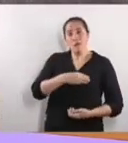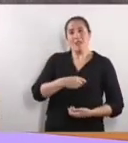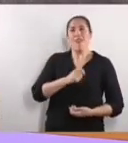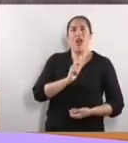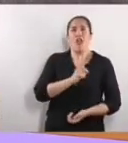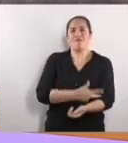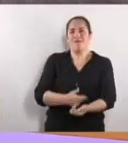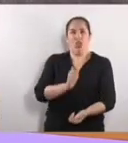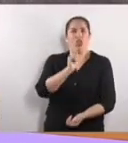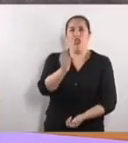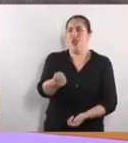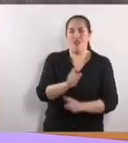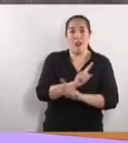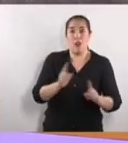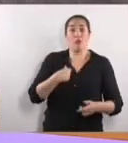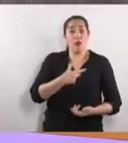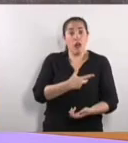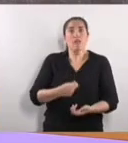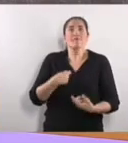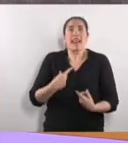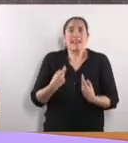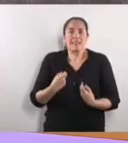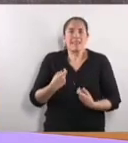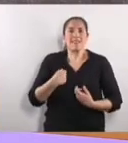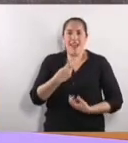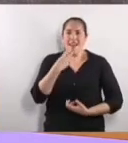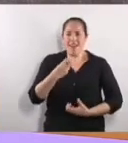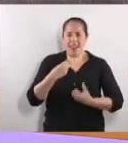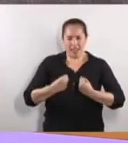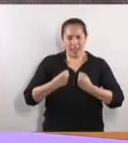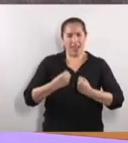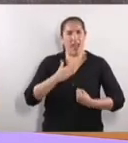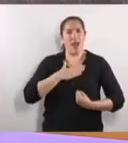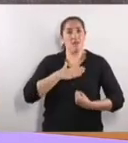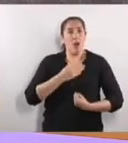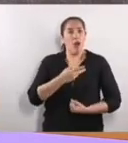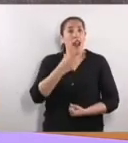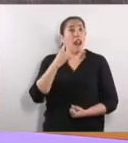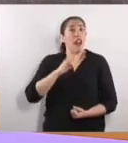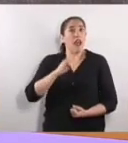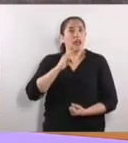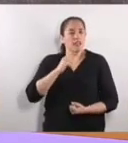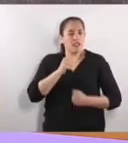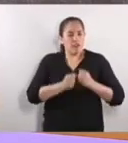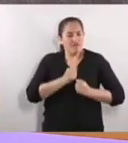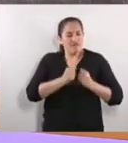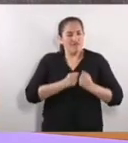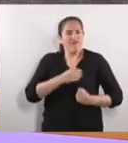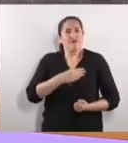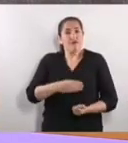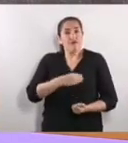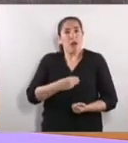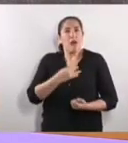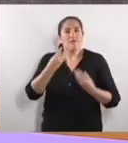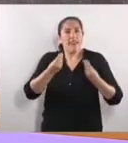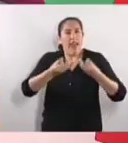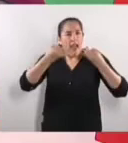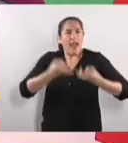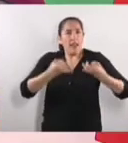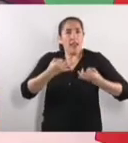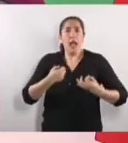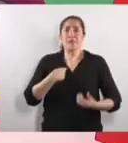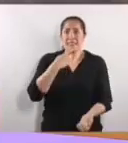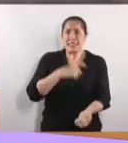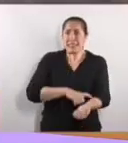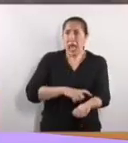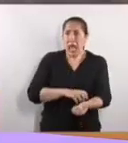porque en realidad la persona que amamanta está necesitando toda su energía para la producción de esa leche y que sea de buena calidad, ¿sí? No porque su sangre esté mal,